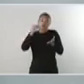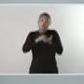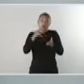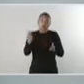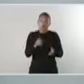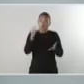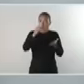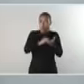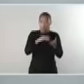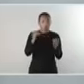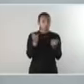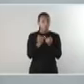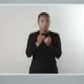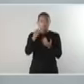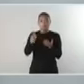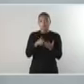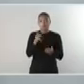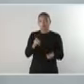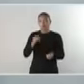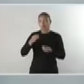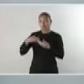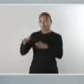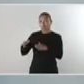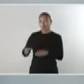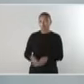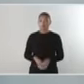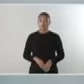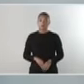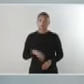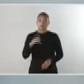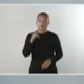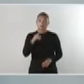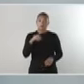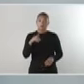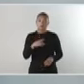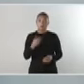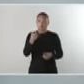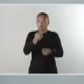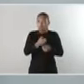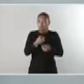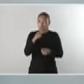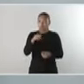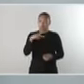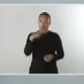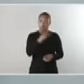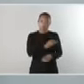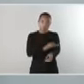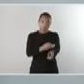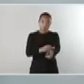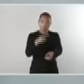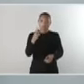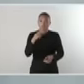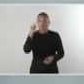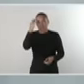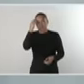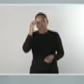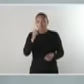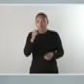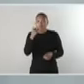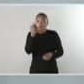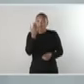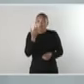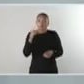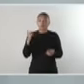con el presupuesto participativo tú y tu familia van a decidir en qué se gasta el dinero de sus impuestos